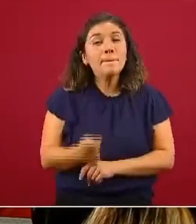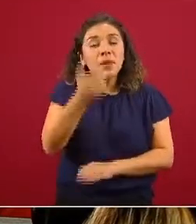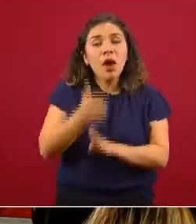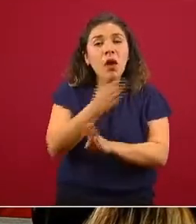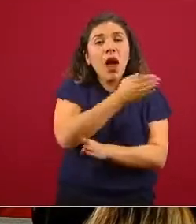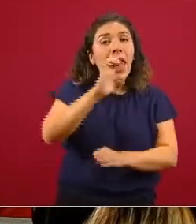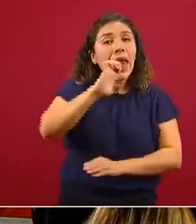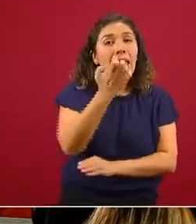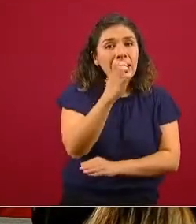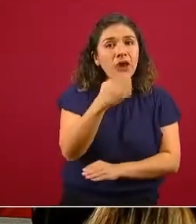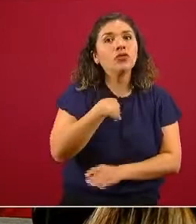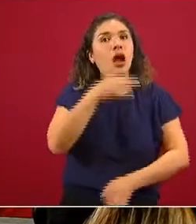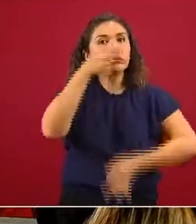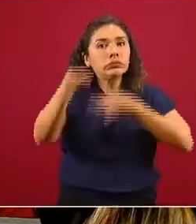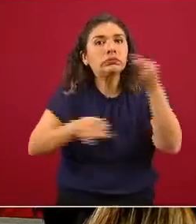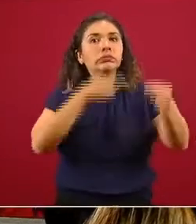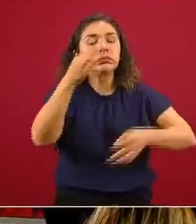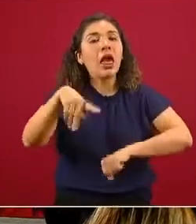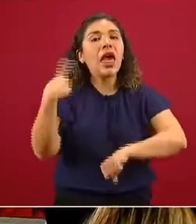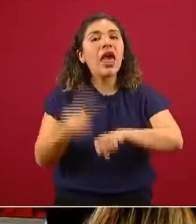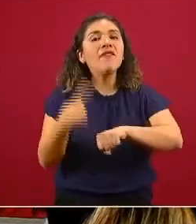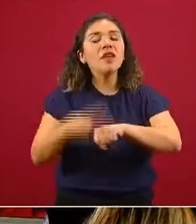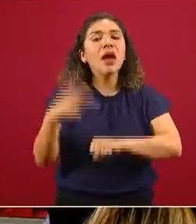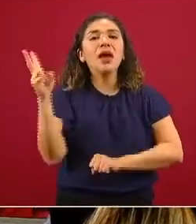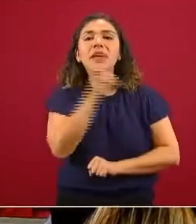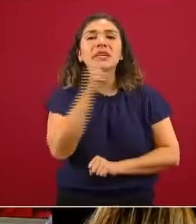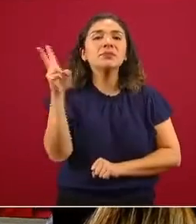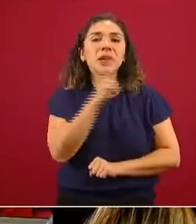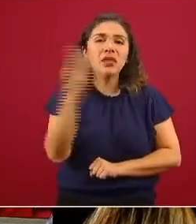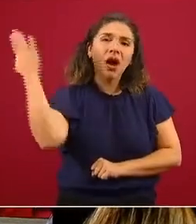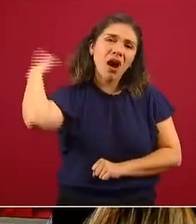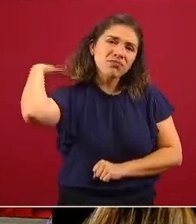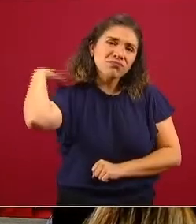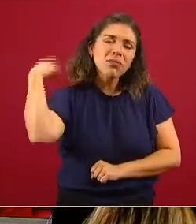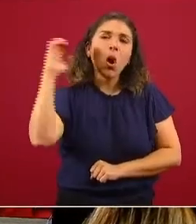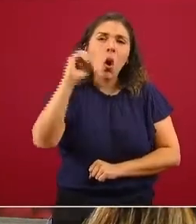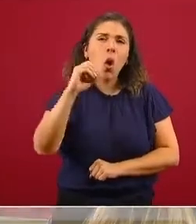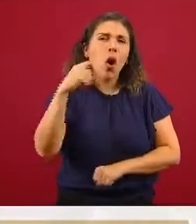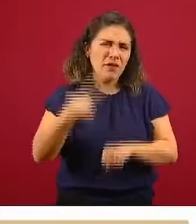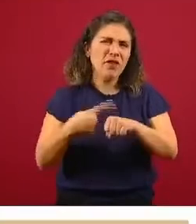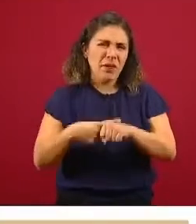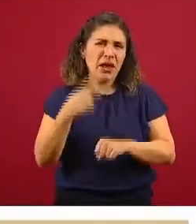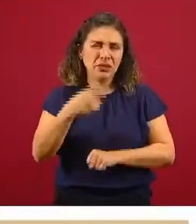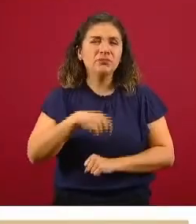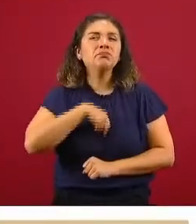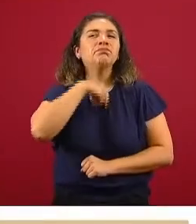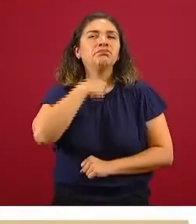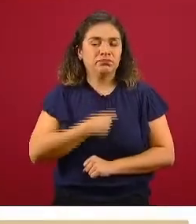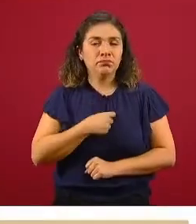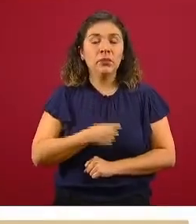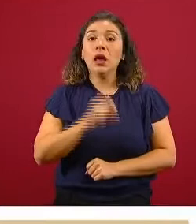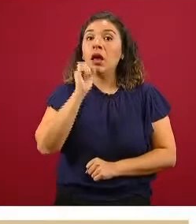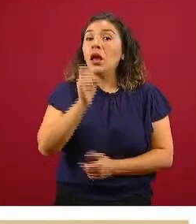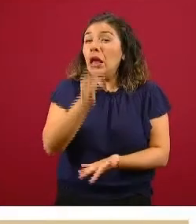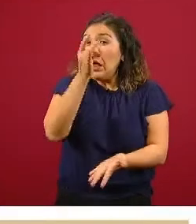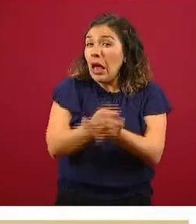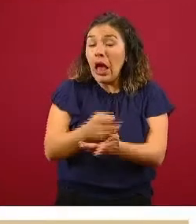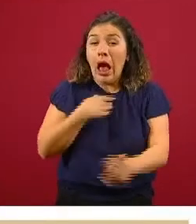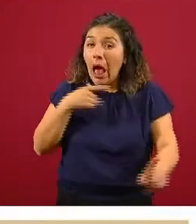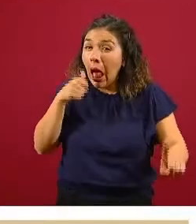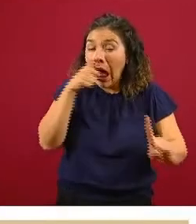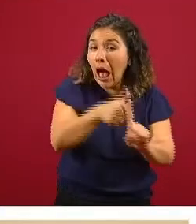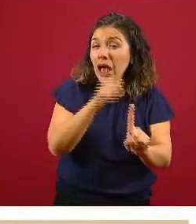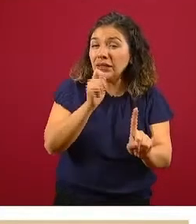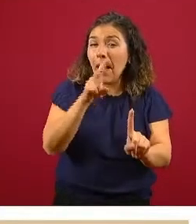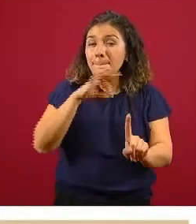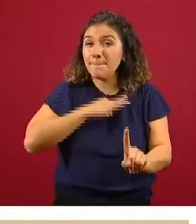enero empezamos a hablar sobre enfermedades respiratorias y enfermedades pulmonares, sin hablar específicamente del virus,